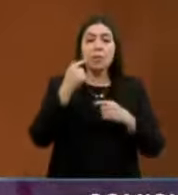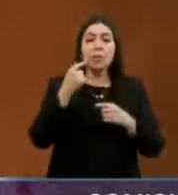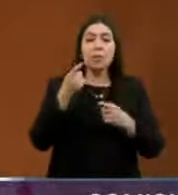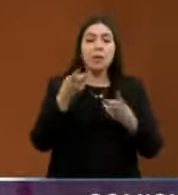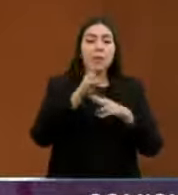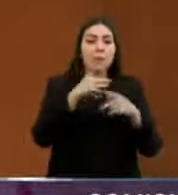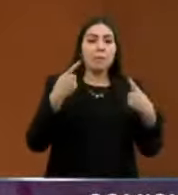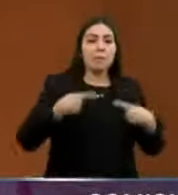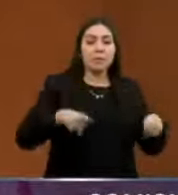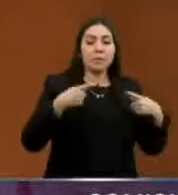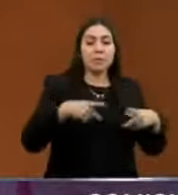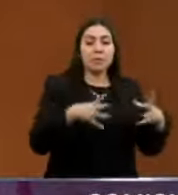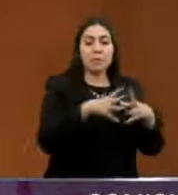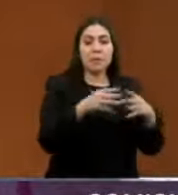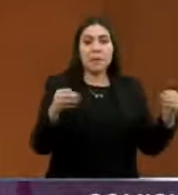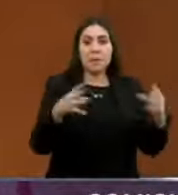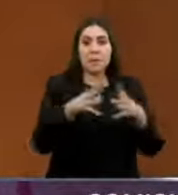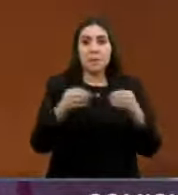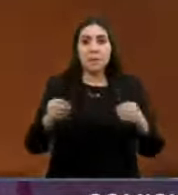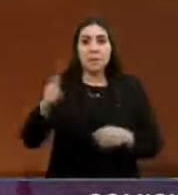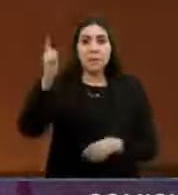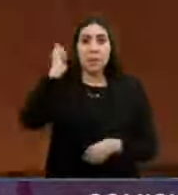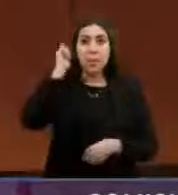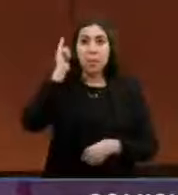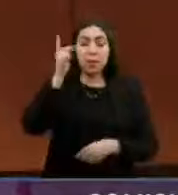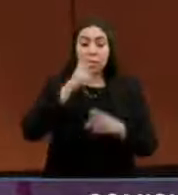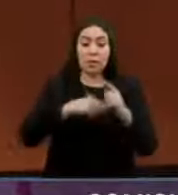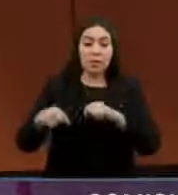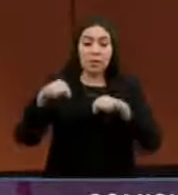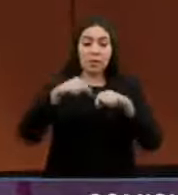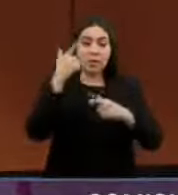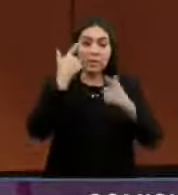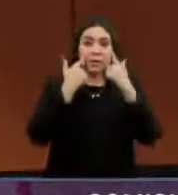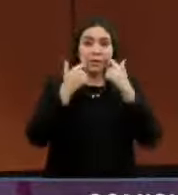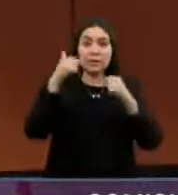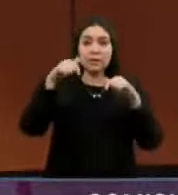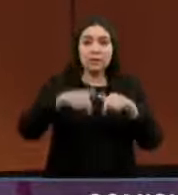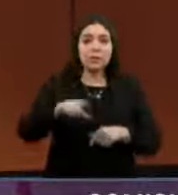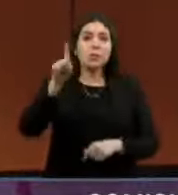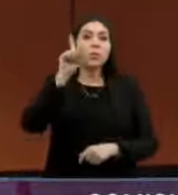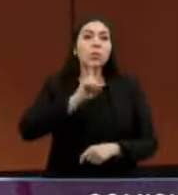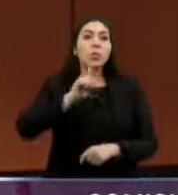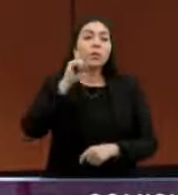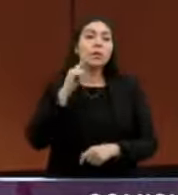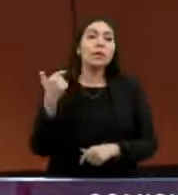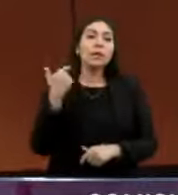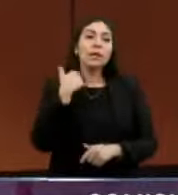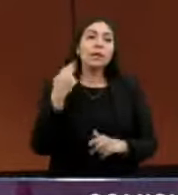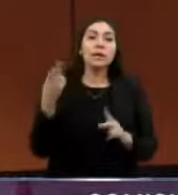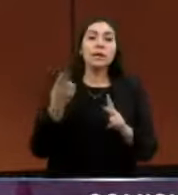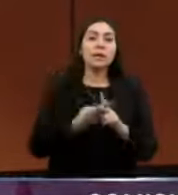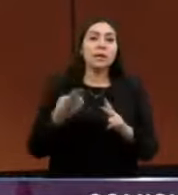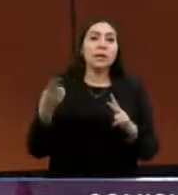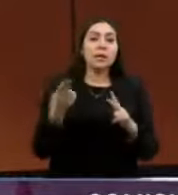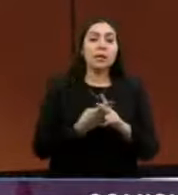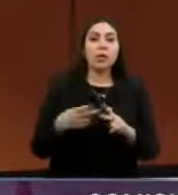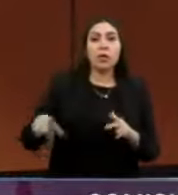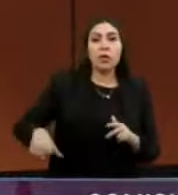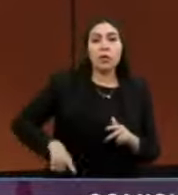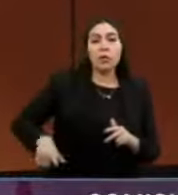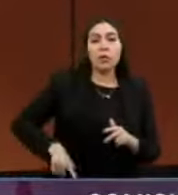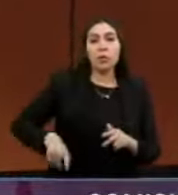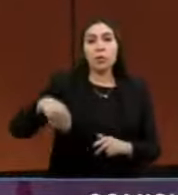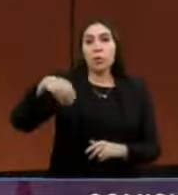desaparecidas. Ojalá y hubiera llorado aquí por las mujeres asesinadas en el gobierno de